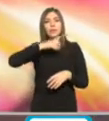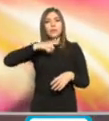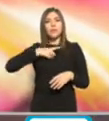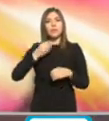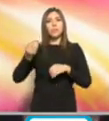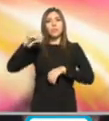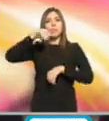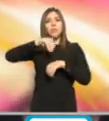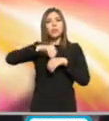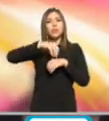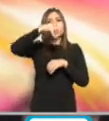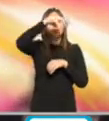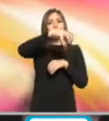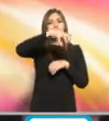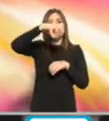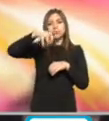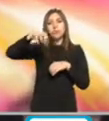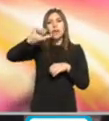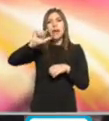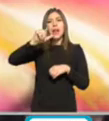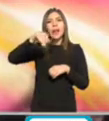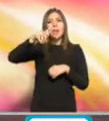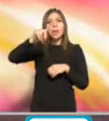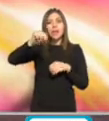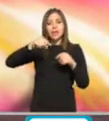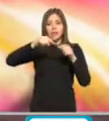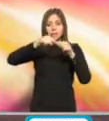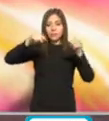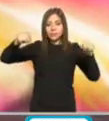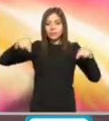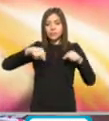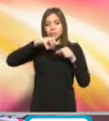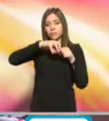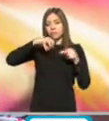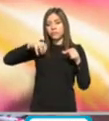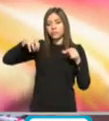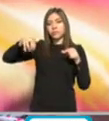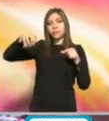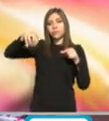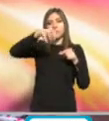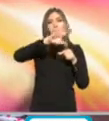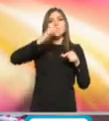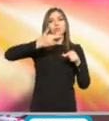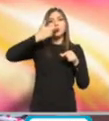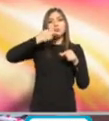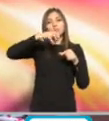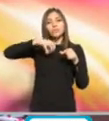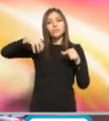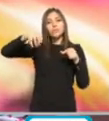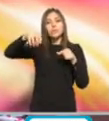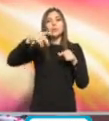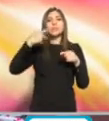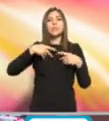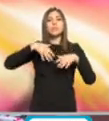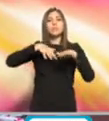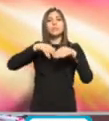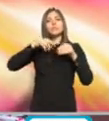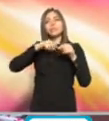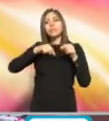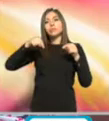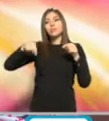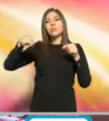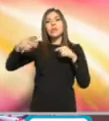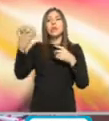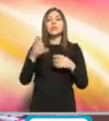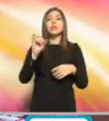capillas o ermitas alrededor de la Alameda, donde la gente iba haciendo esta Y se oración. hace en lo que hoy es la Semana Santa. Se hacía Exacto.